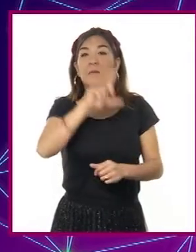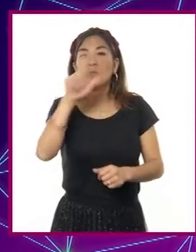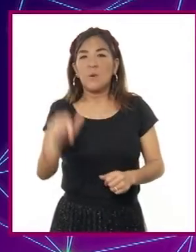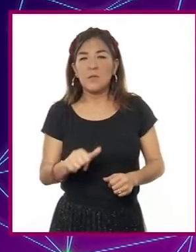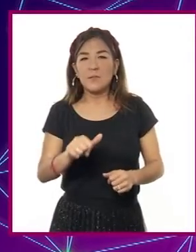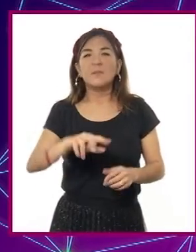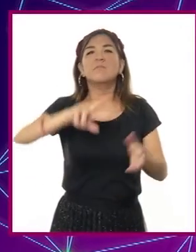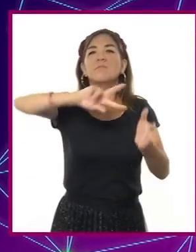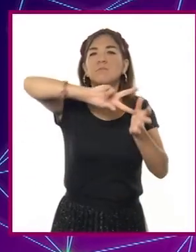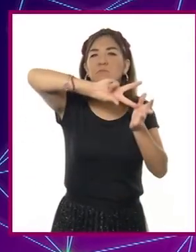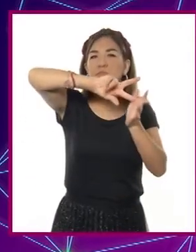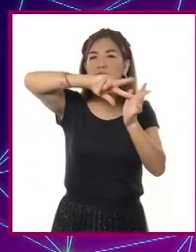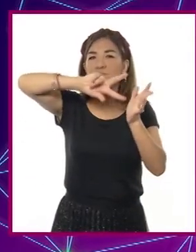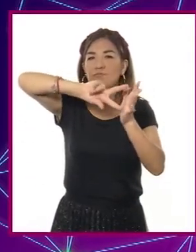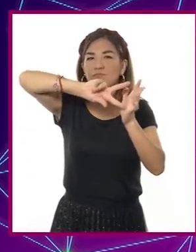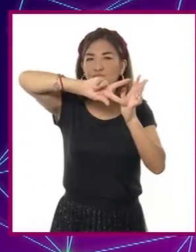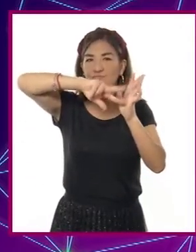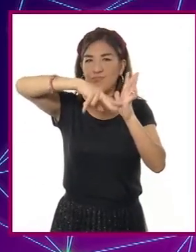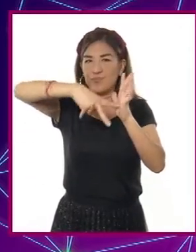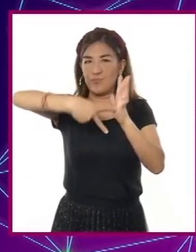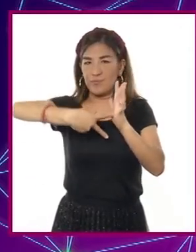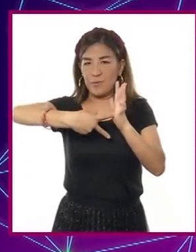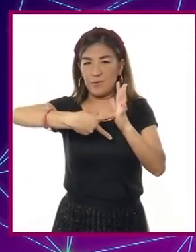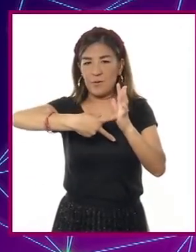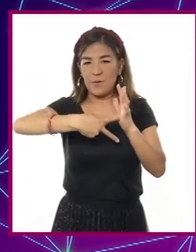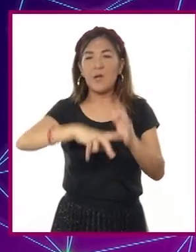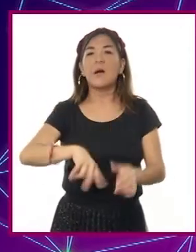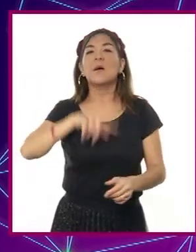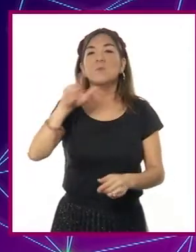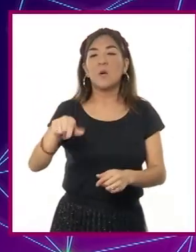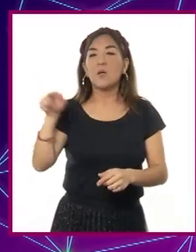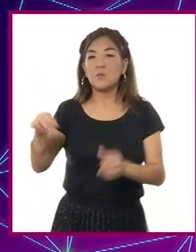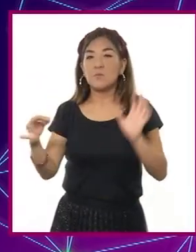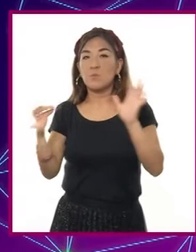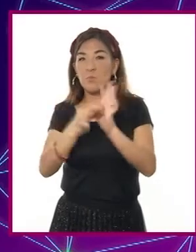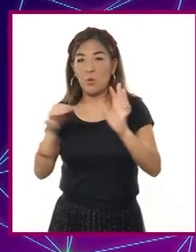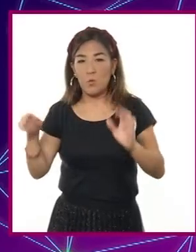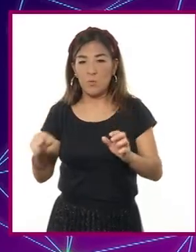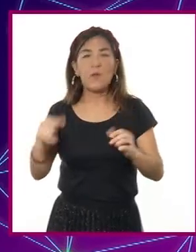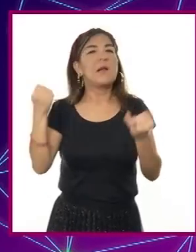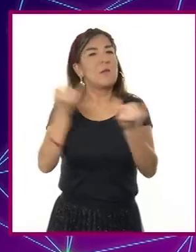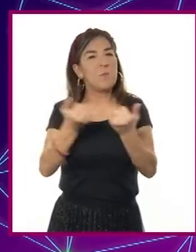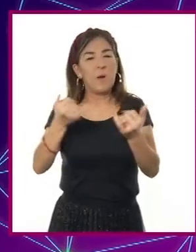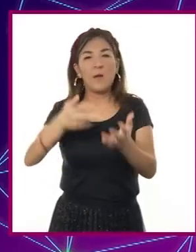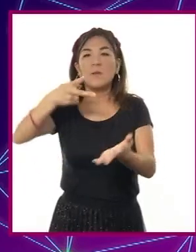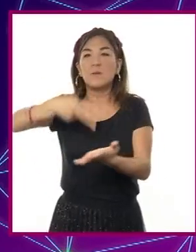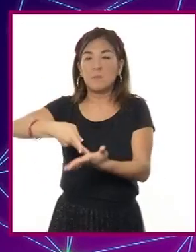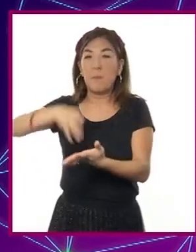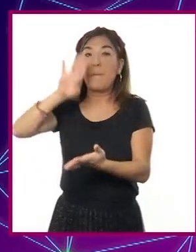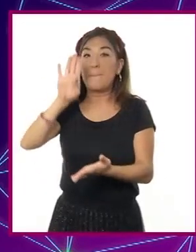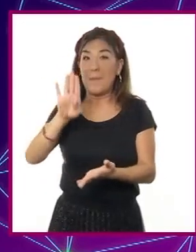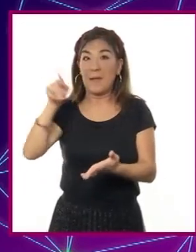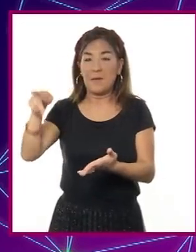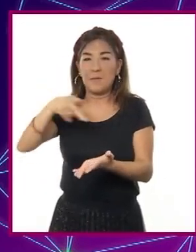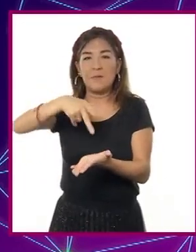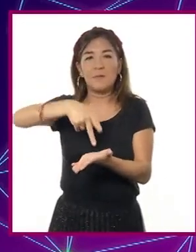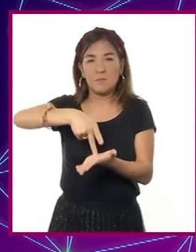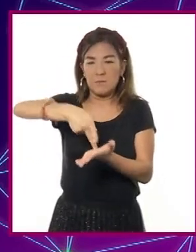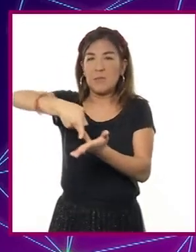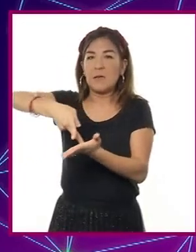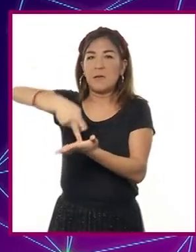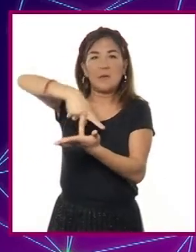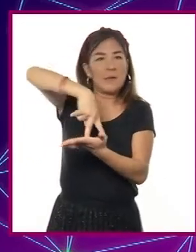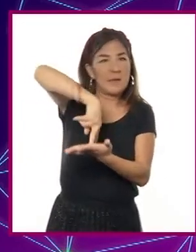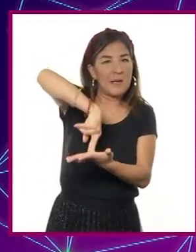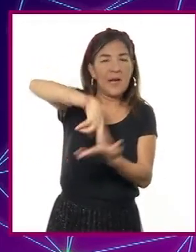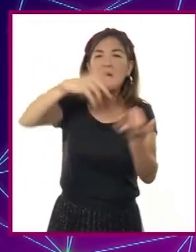arco. Se apoya el compás en el otro extremo del segmento, el punto B, y se traza un